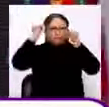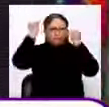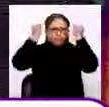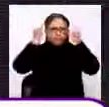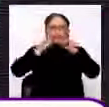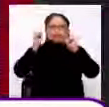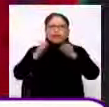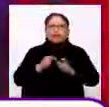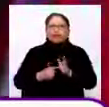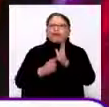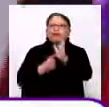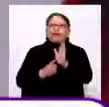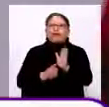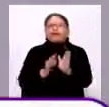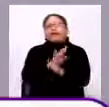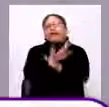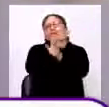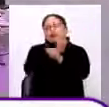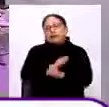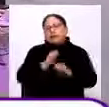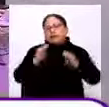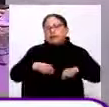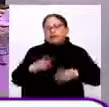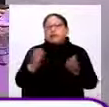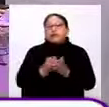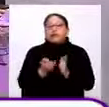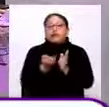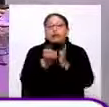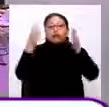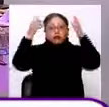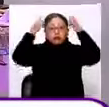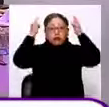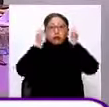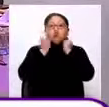la vestimenta típica de todo boliviano. Por ejemplo, acá vemos un churito.